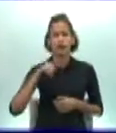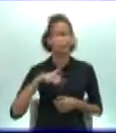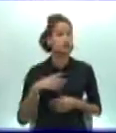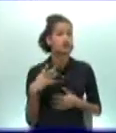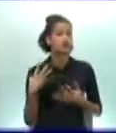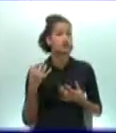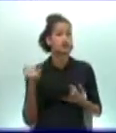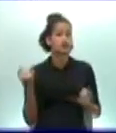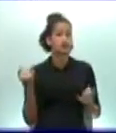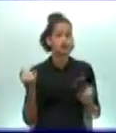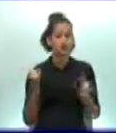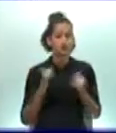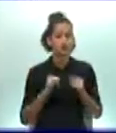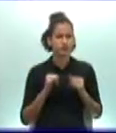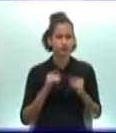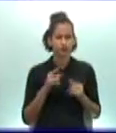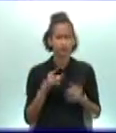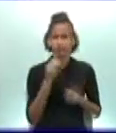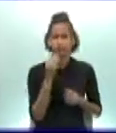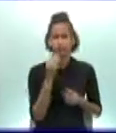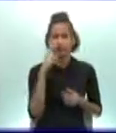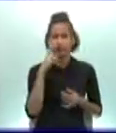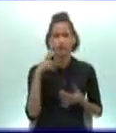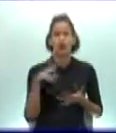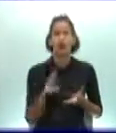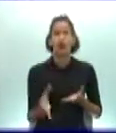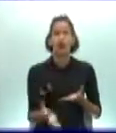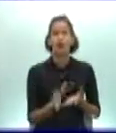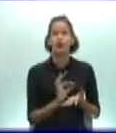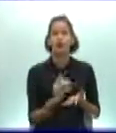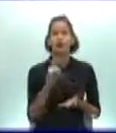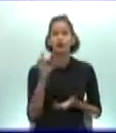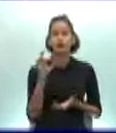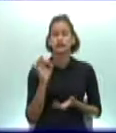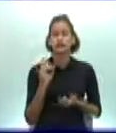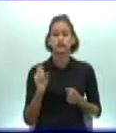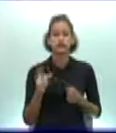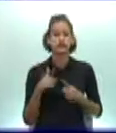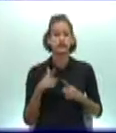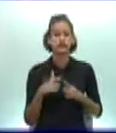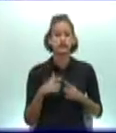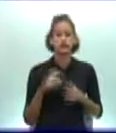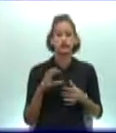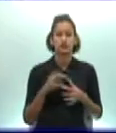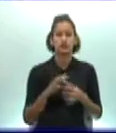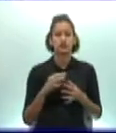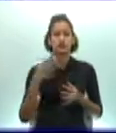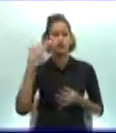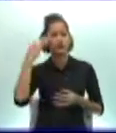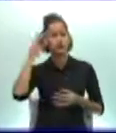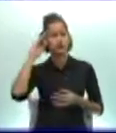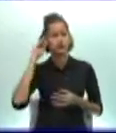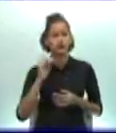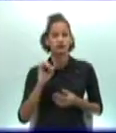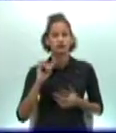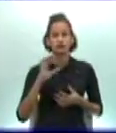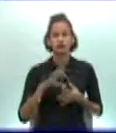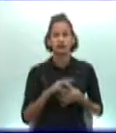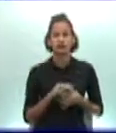podrán localizar en la página 15 del libro de texto de Geografía de Cuba, sexto